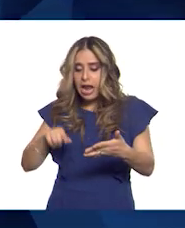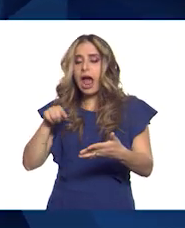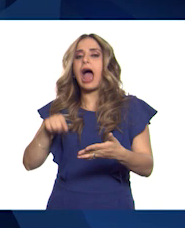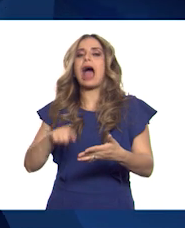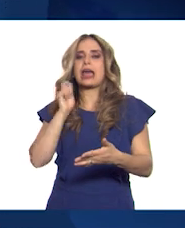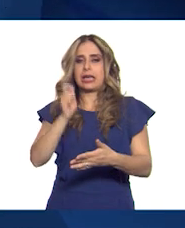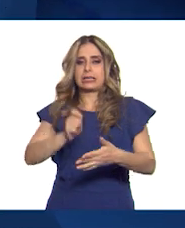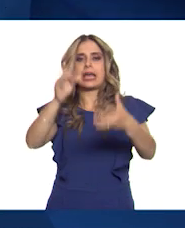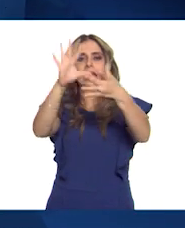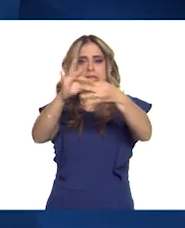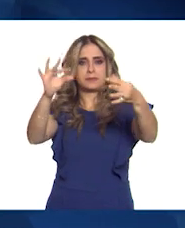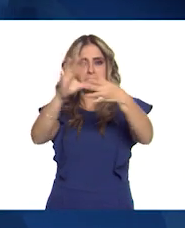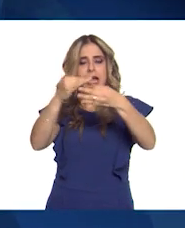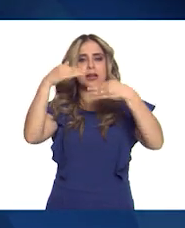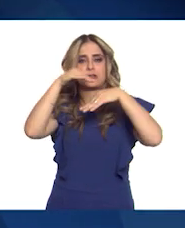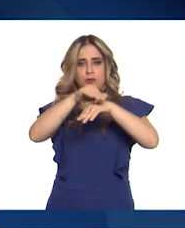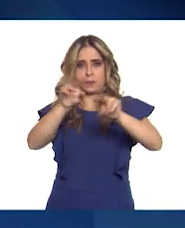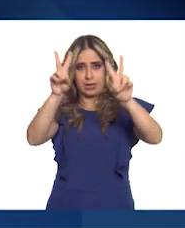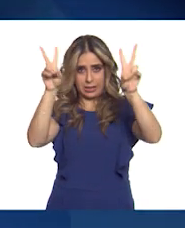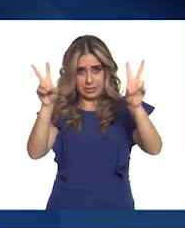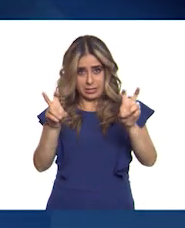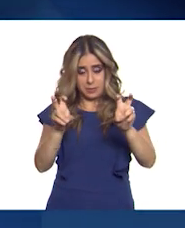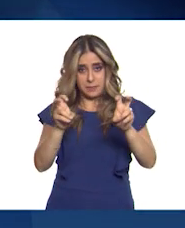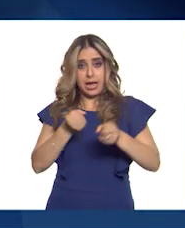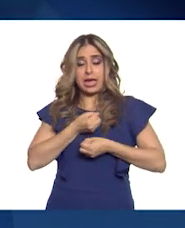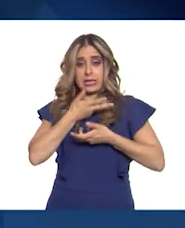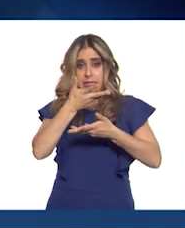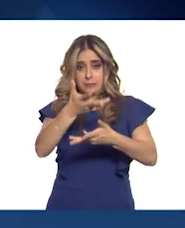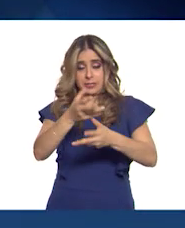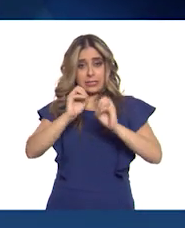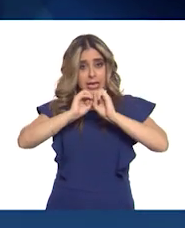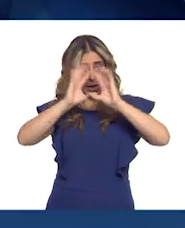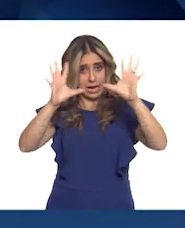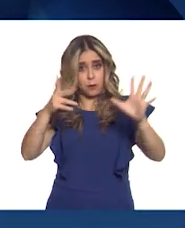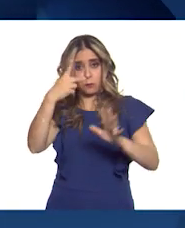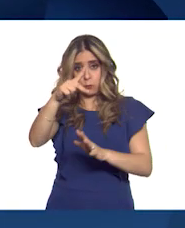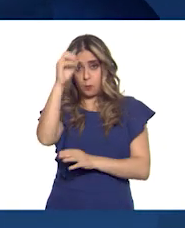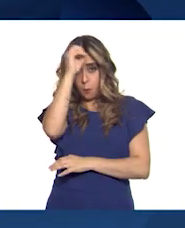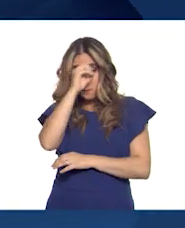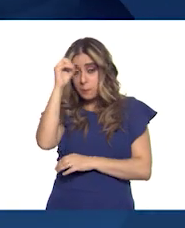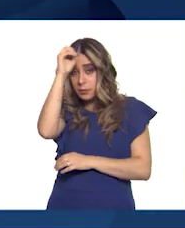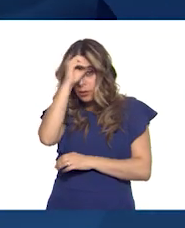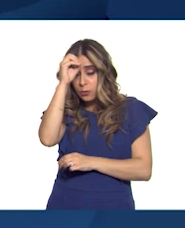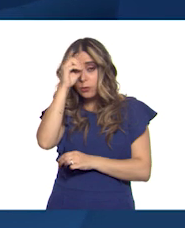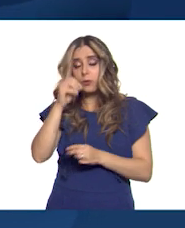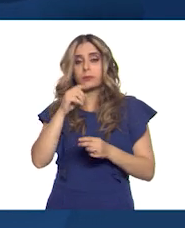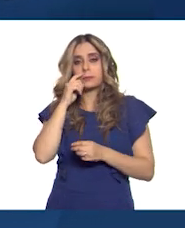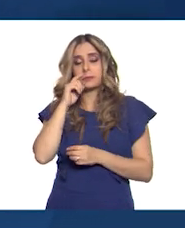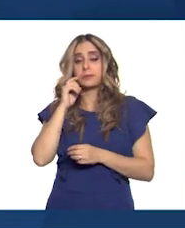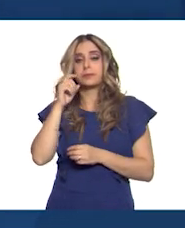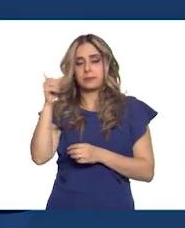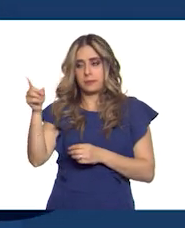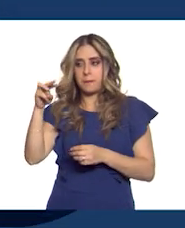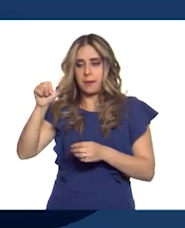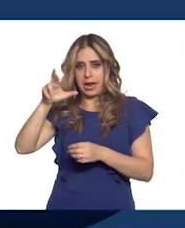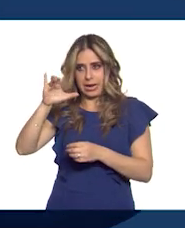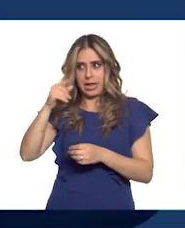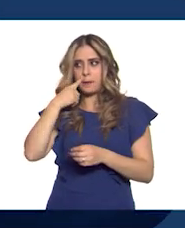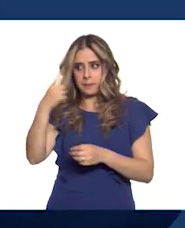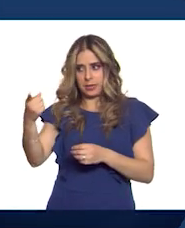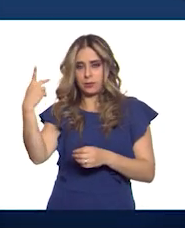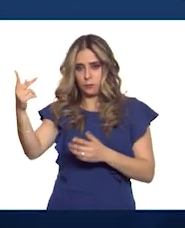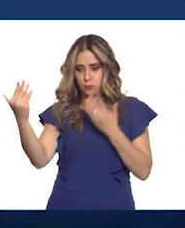del lenguaje. La carta expresa con claridad la postura personal. María aquí ya está revisando. Ustedes en